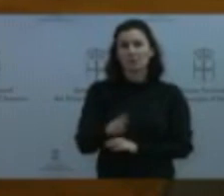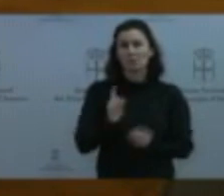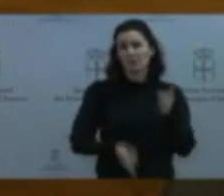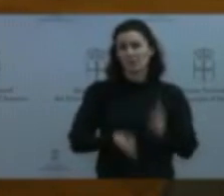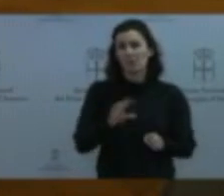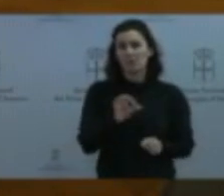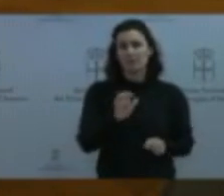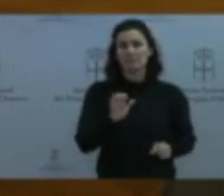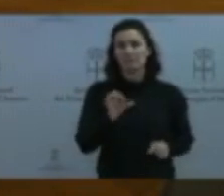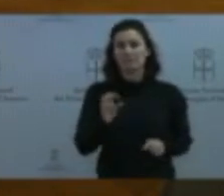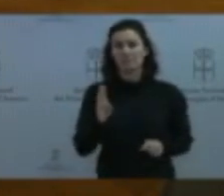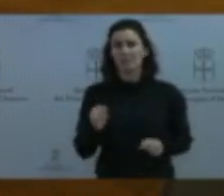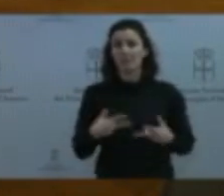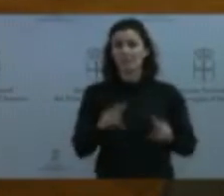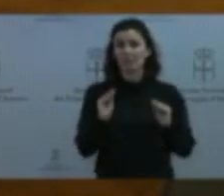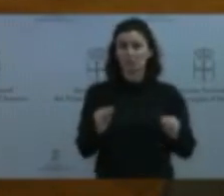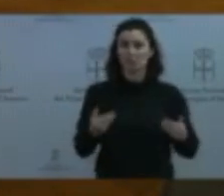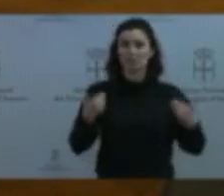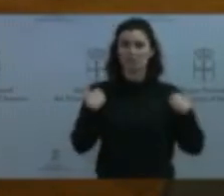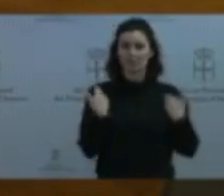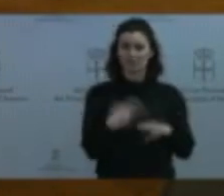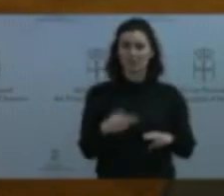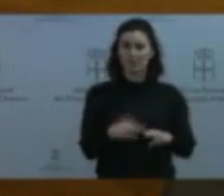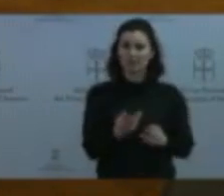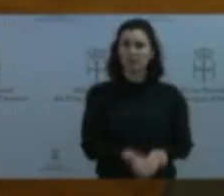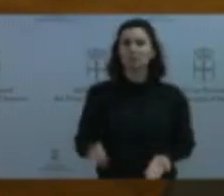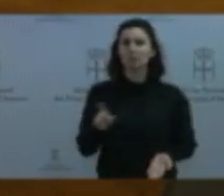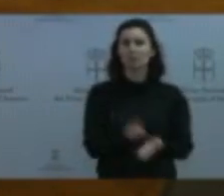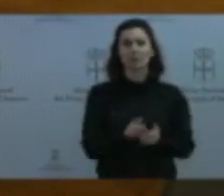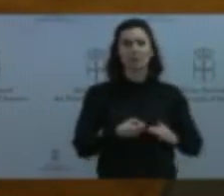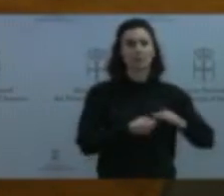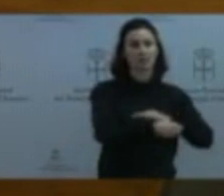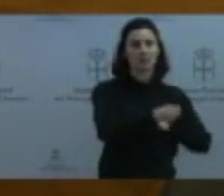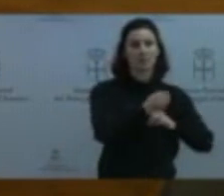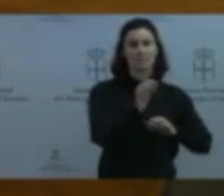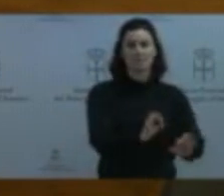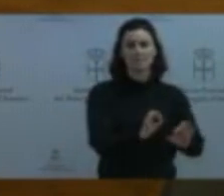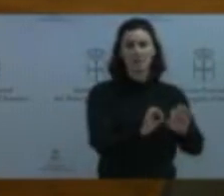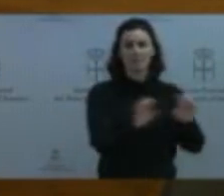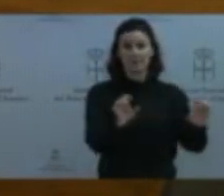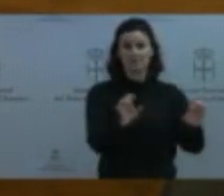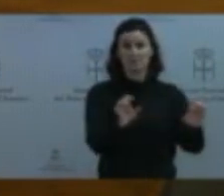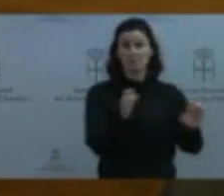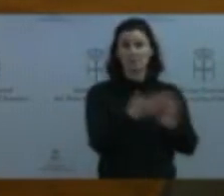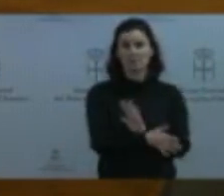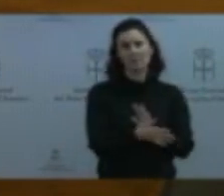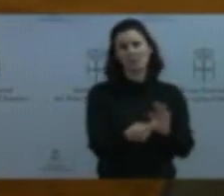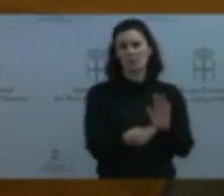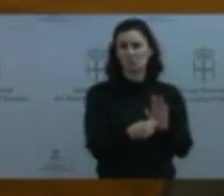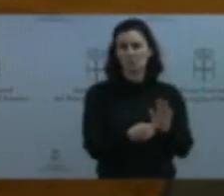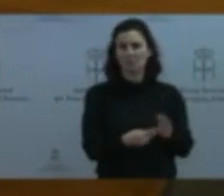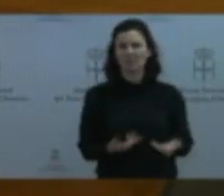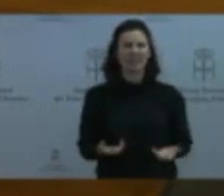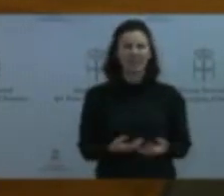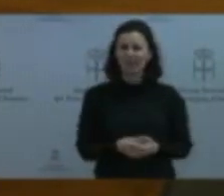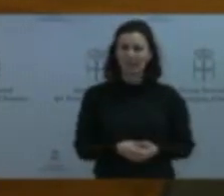responsabilidades políticas vuelve a su misma empresa. Ustedes eso lo llamaron corrupción, lo llamaron puertas giratorias. Entonces, ¿qué se hace con esas personas que